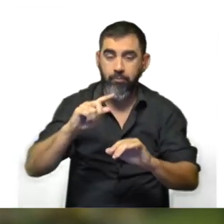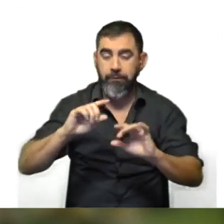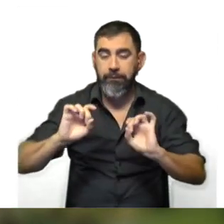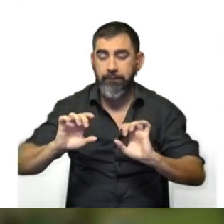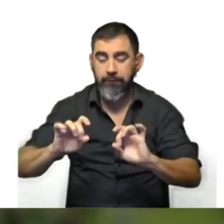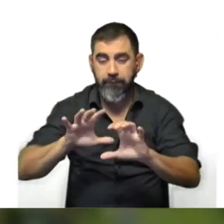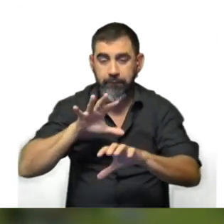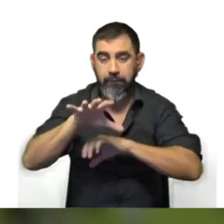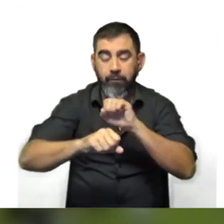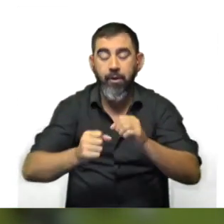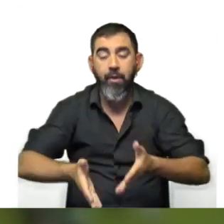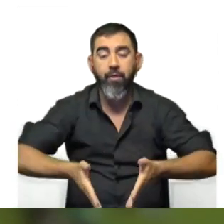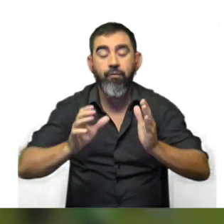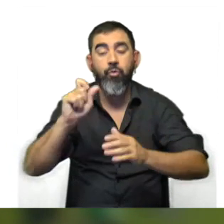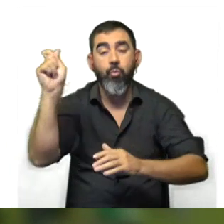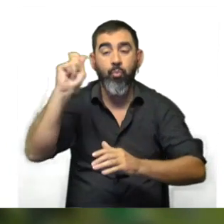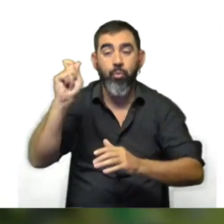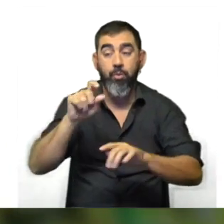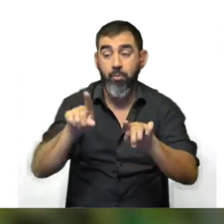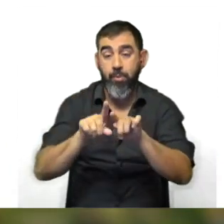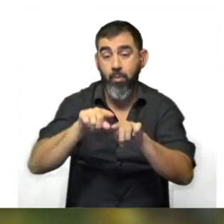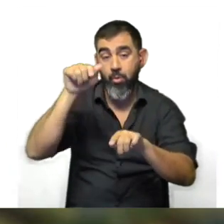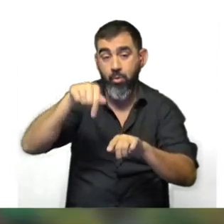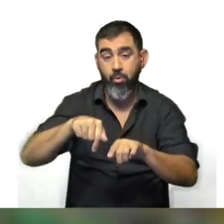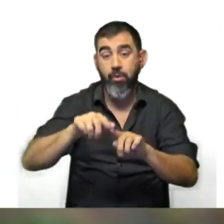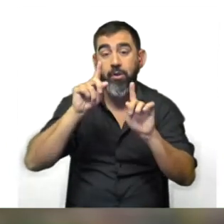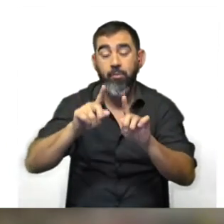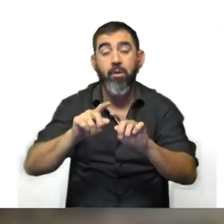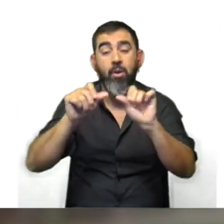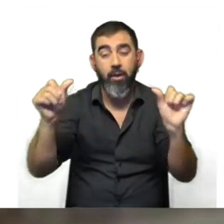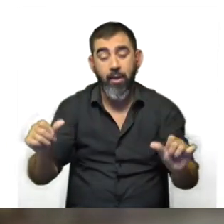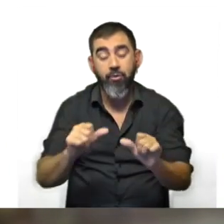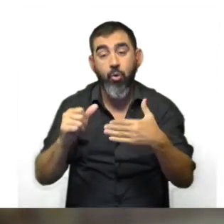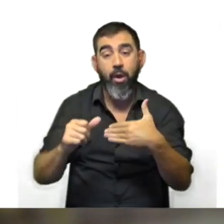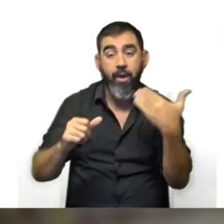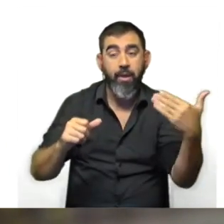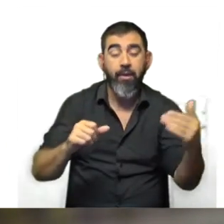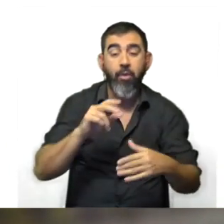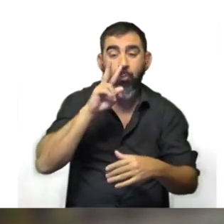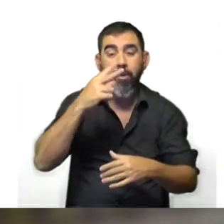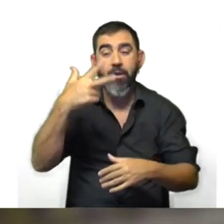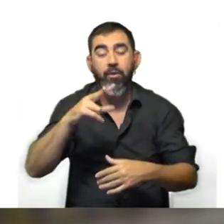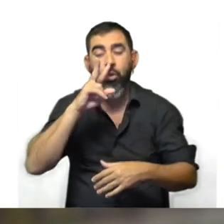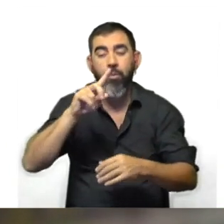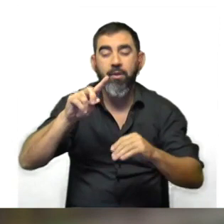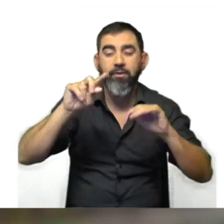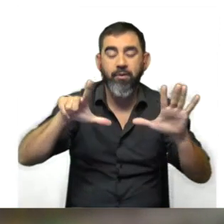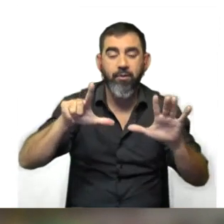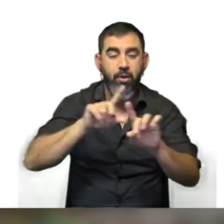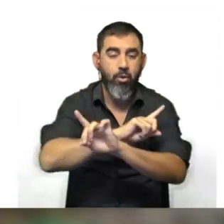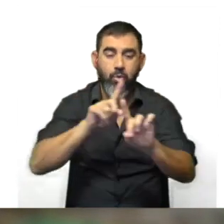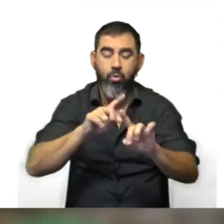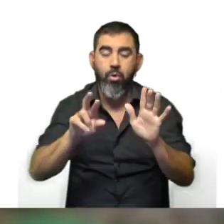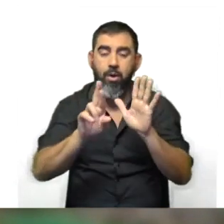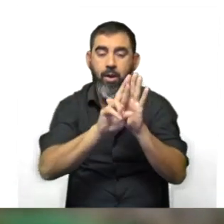y las invasiones de edificios públicos como las ocurridas hoy así como las practicadas por la izquierda en 2003 y 2017 escapan